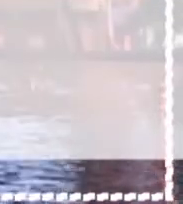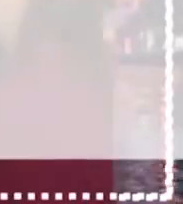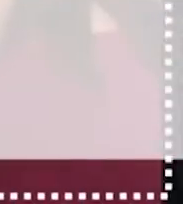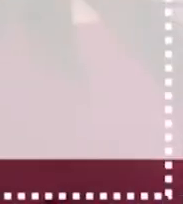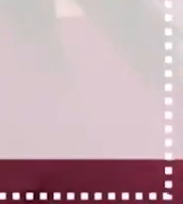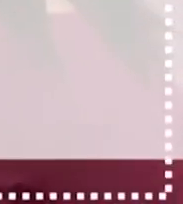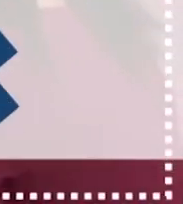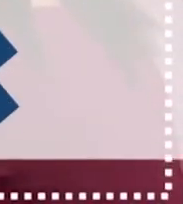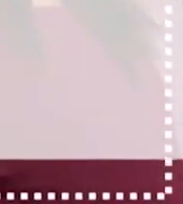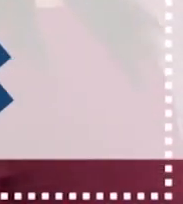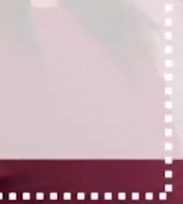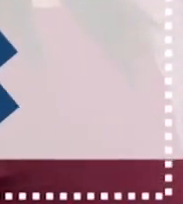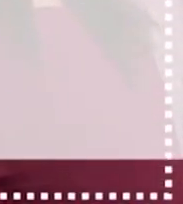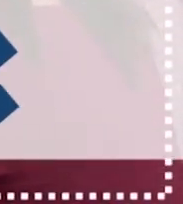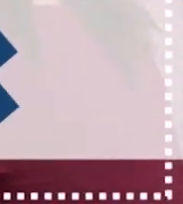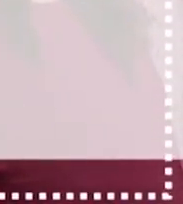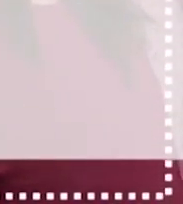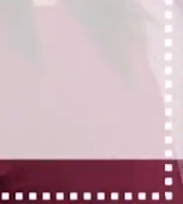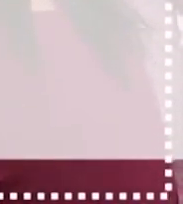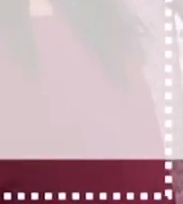Por una universidad más incluyente e innovadora.